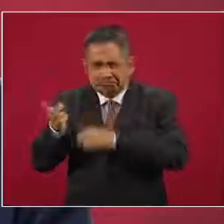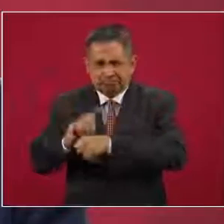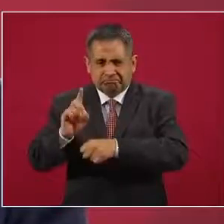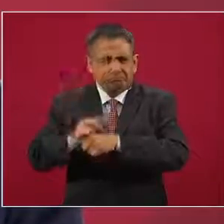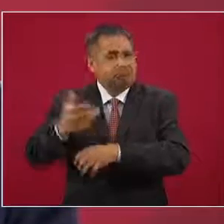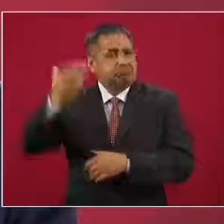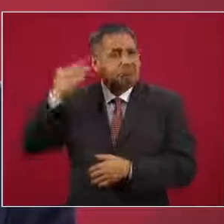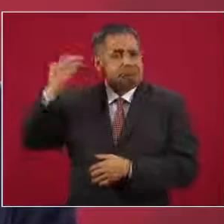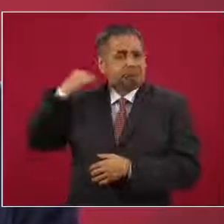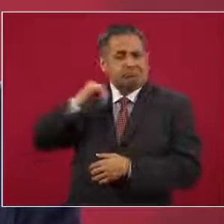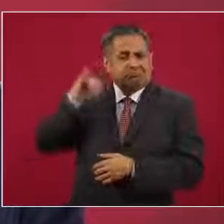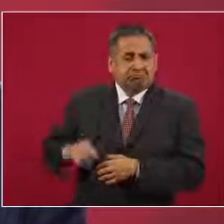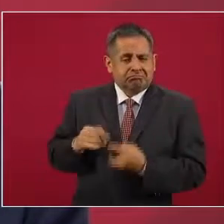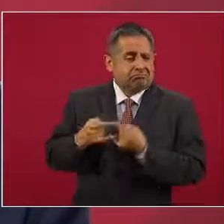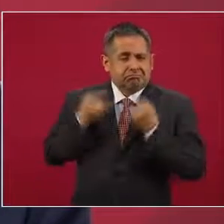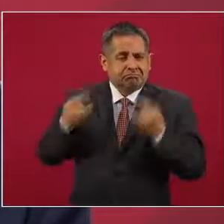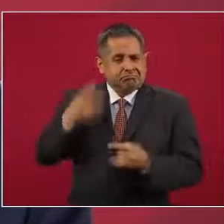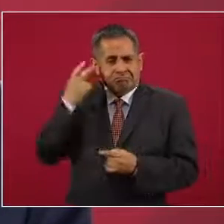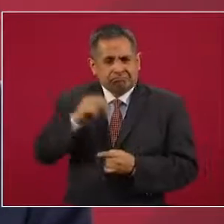historia de México.